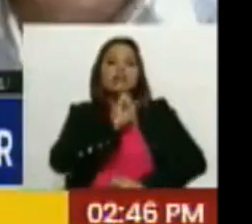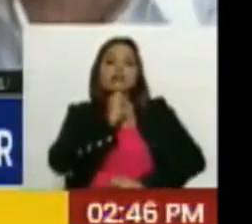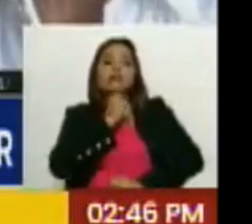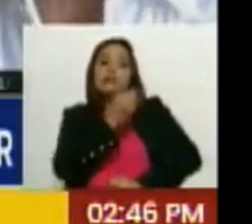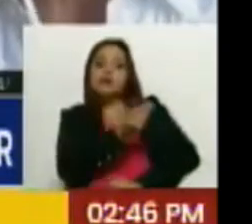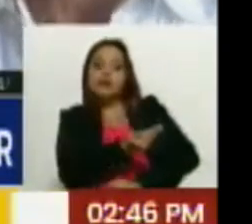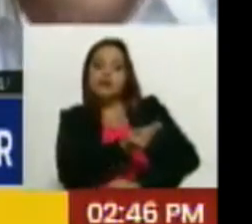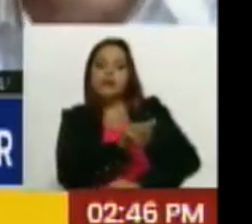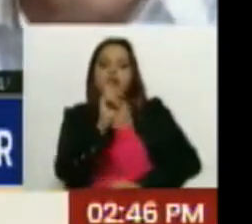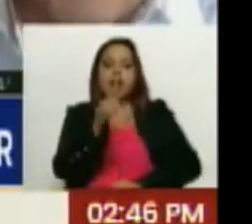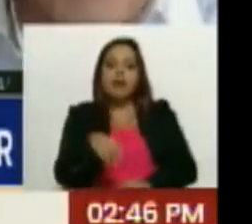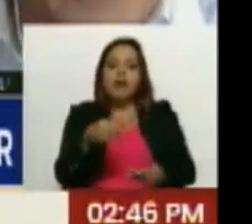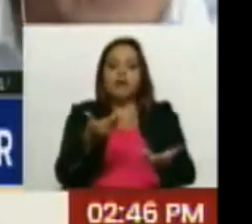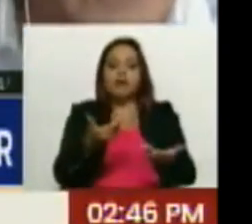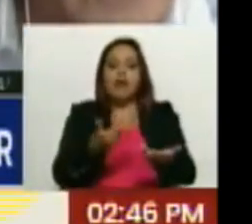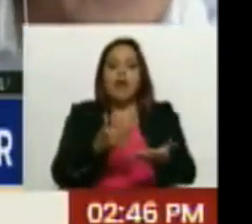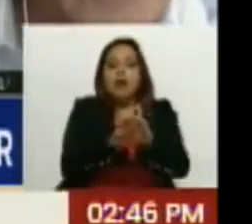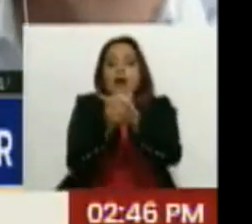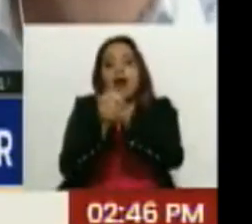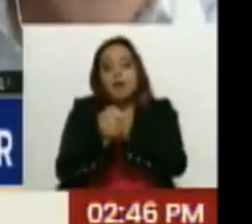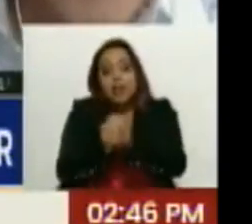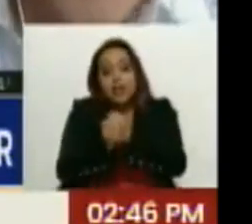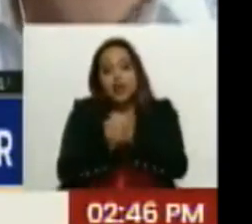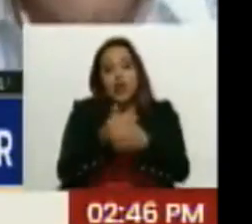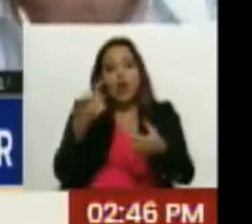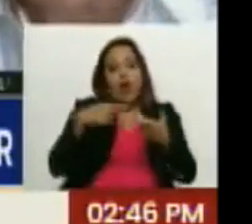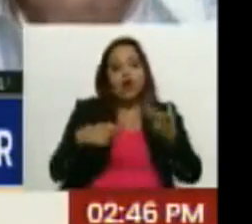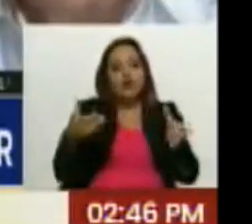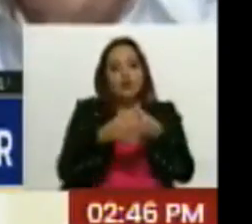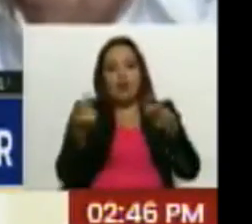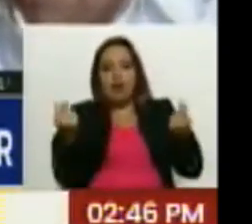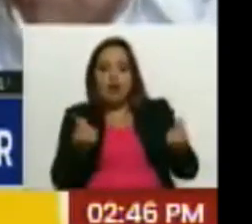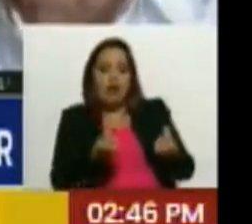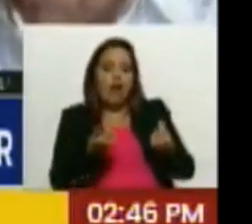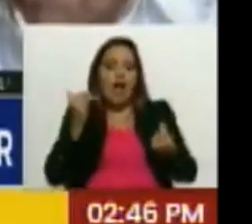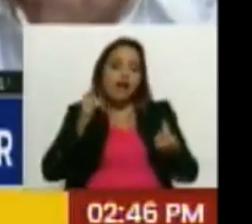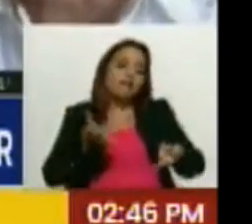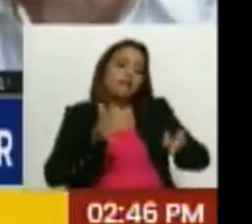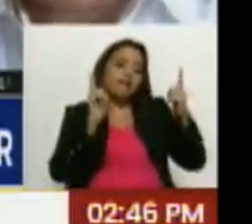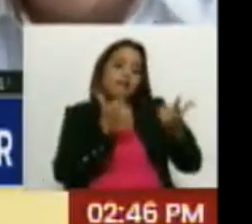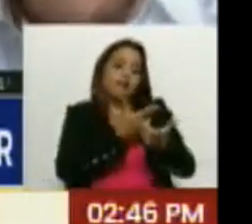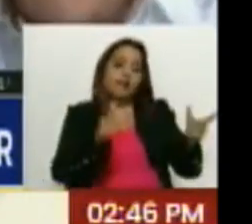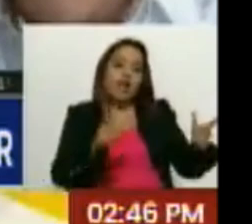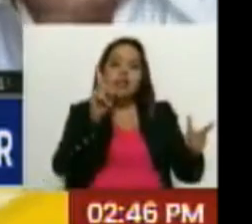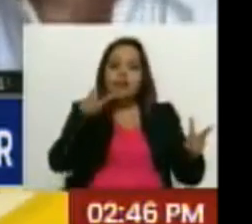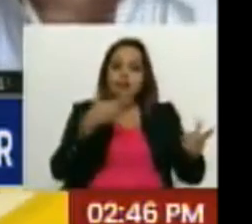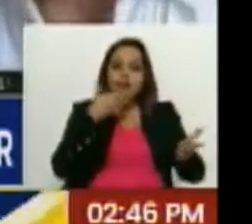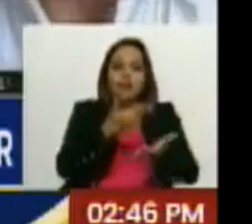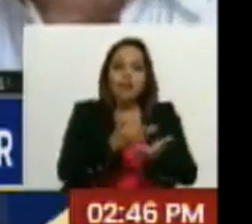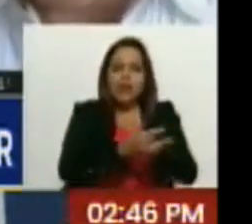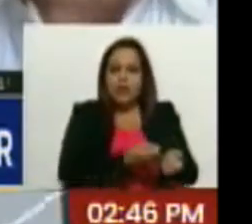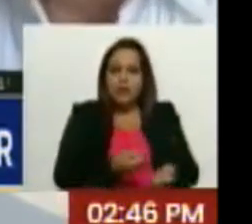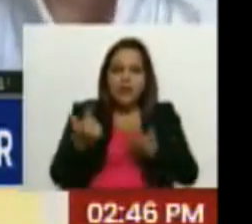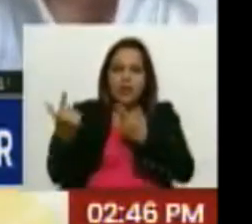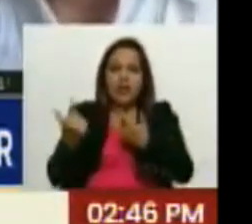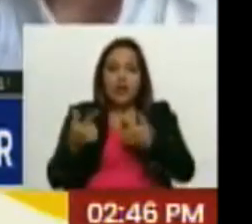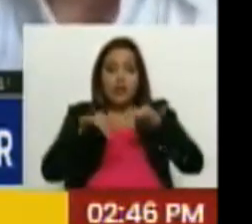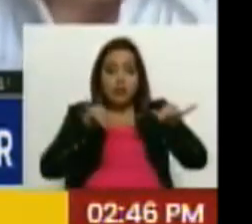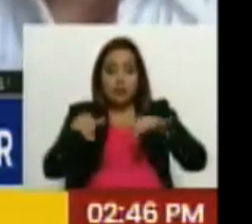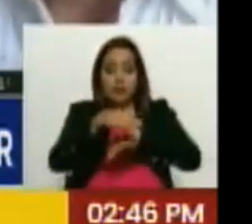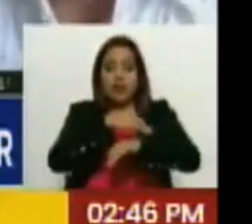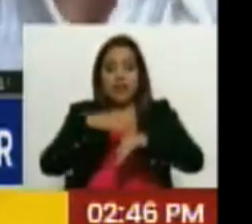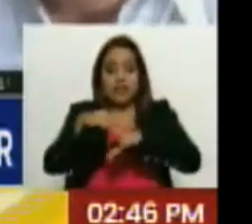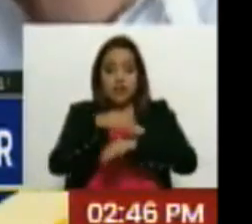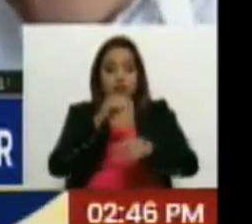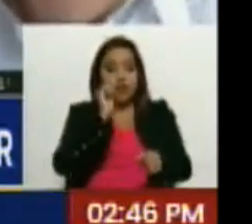exenciones tributarias para sus amigos, para las élites. Ha planteado incluso que va a mandar inmediatamente el propio ministro